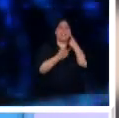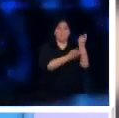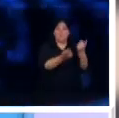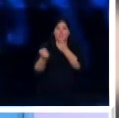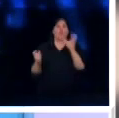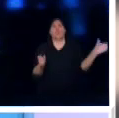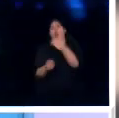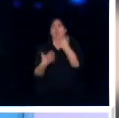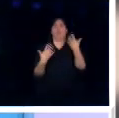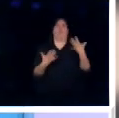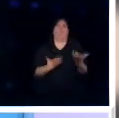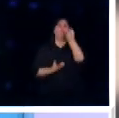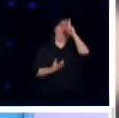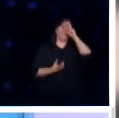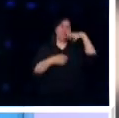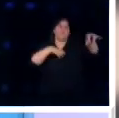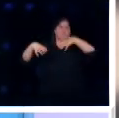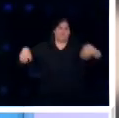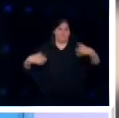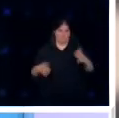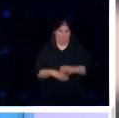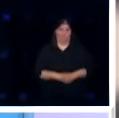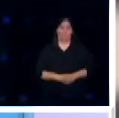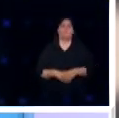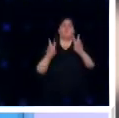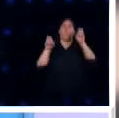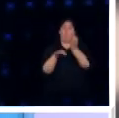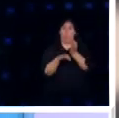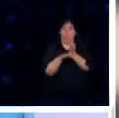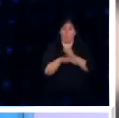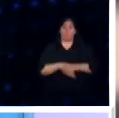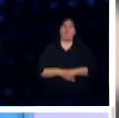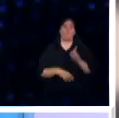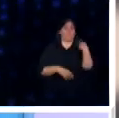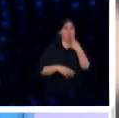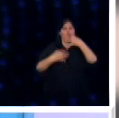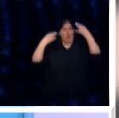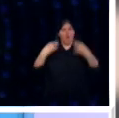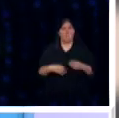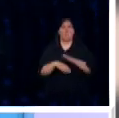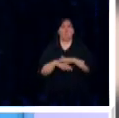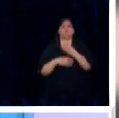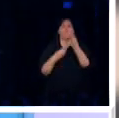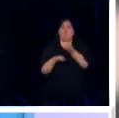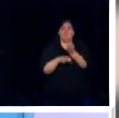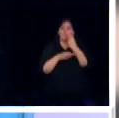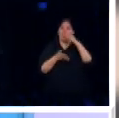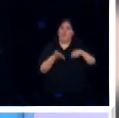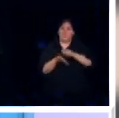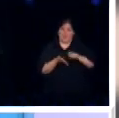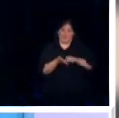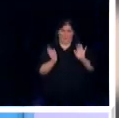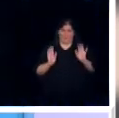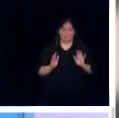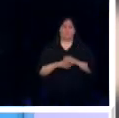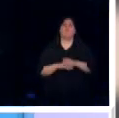obviamente, incluso nuestra referente Clara García ganó la presidencia de la Cámara de Diputados allí. Yo le decía a Maxi que lo mejor que le